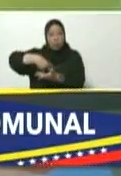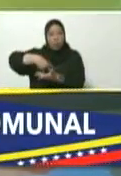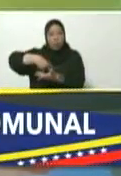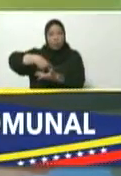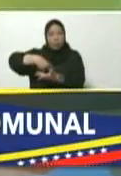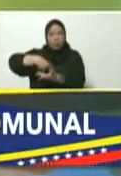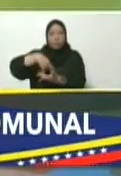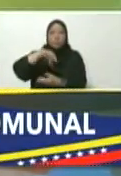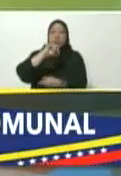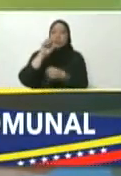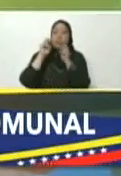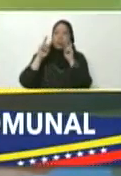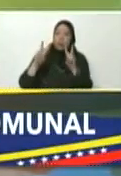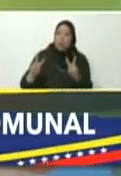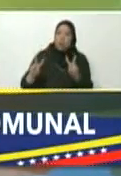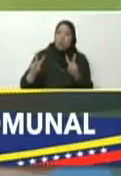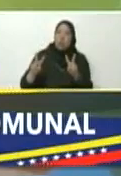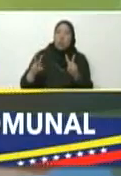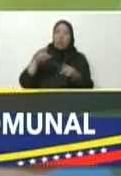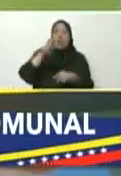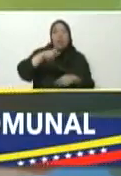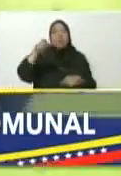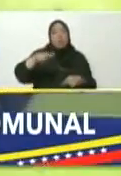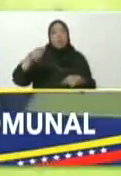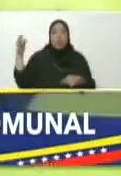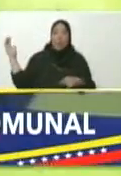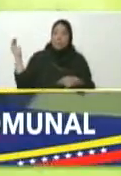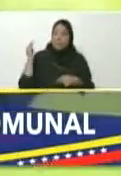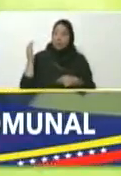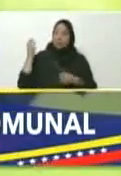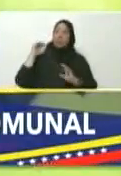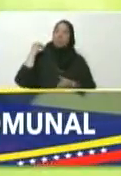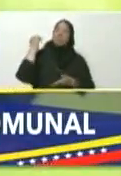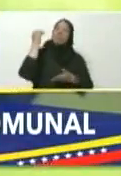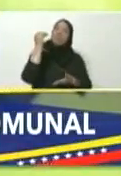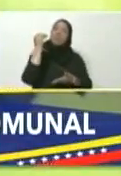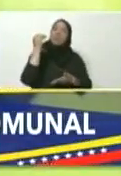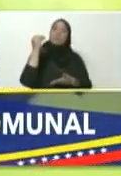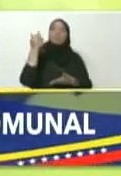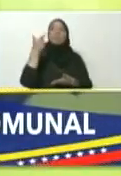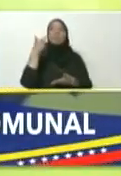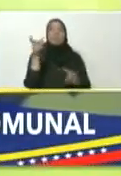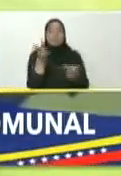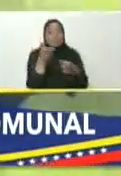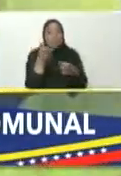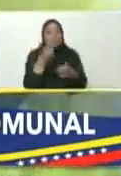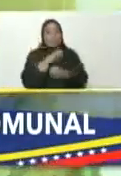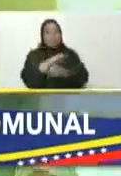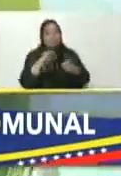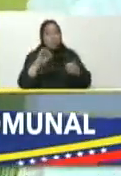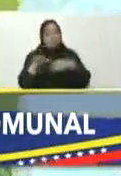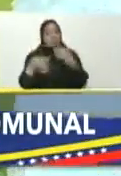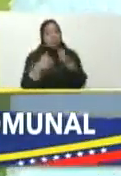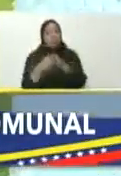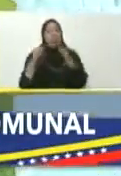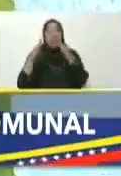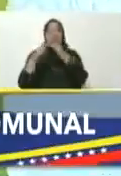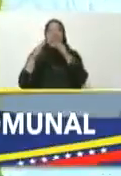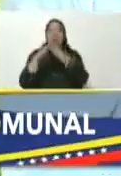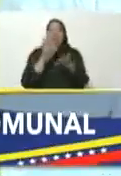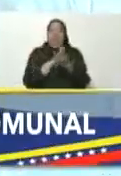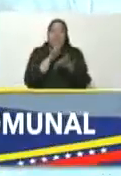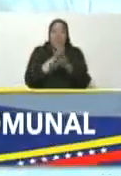usted tiene aquí la romana, la gente llega con su bombona, presidente, llena su bombona y se la lleva para su casa.